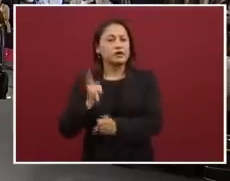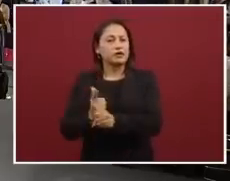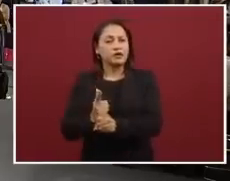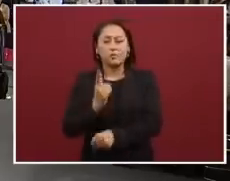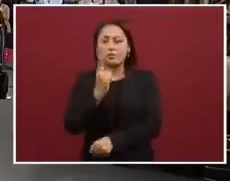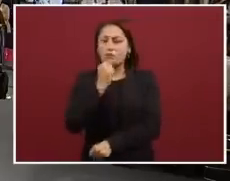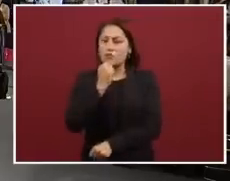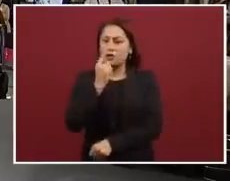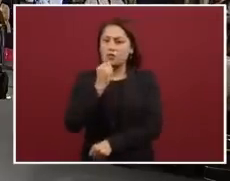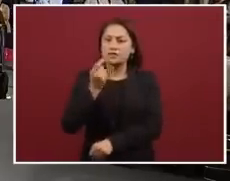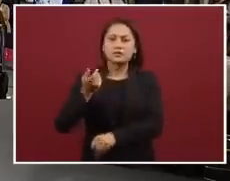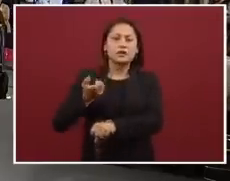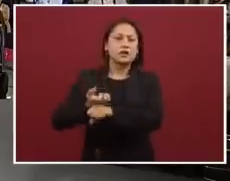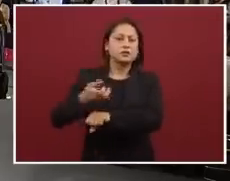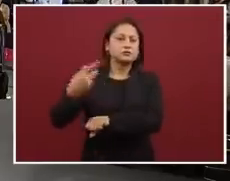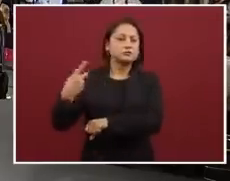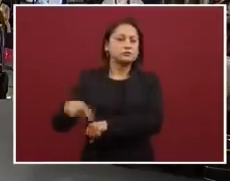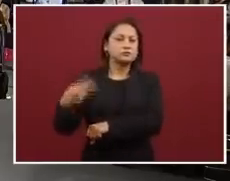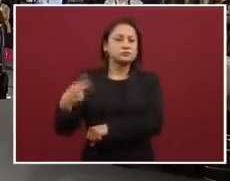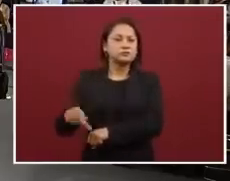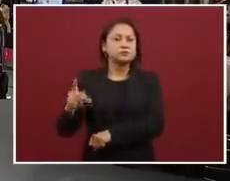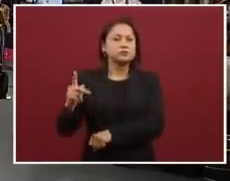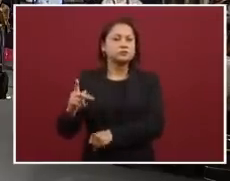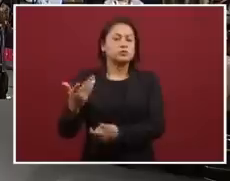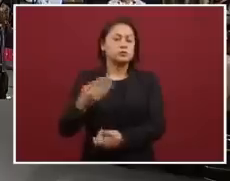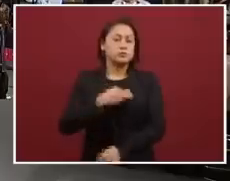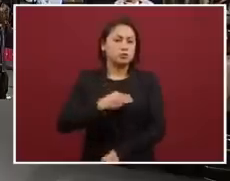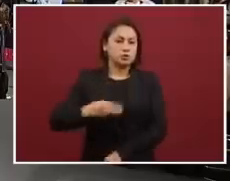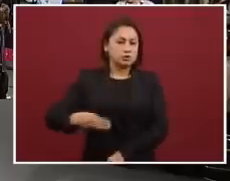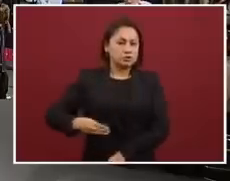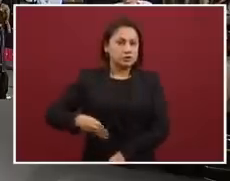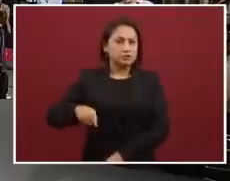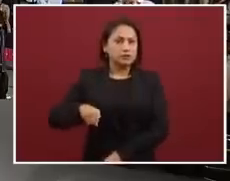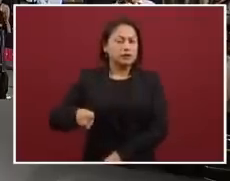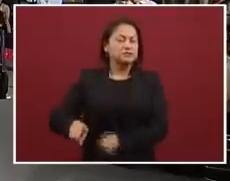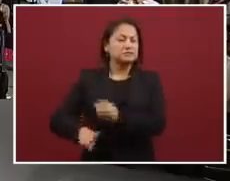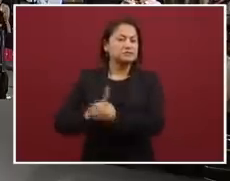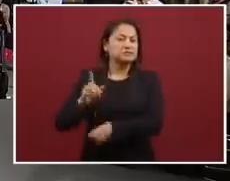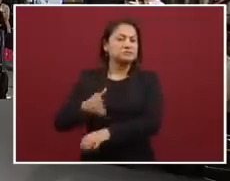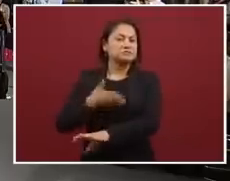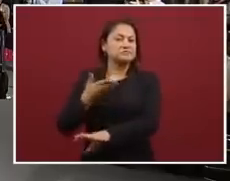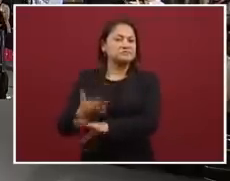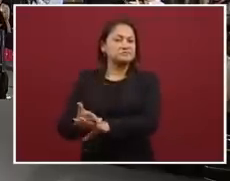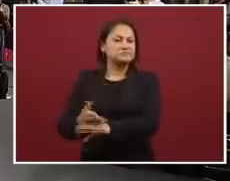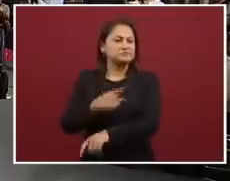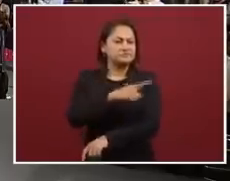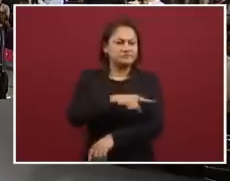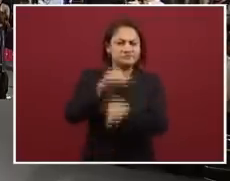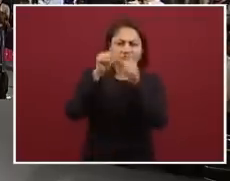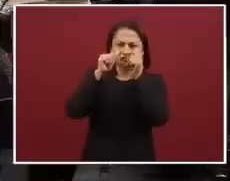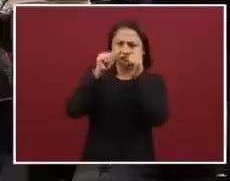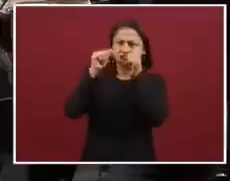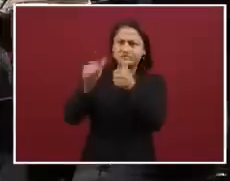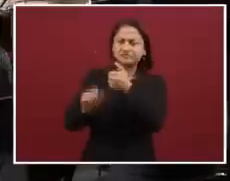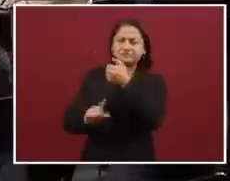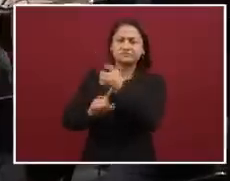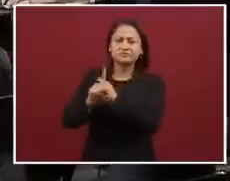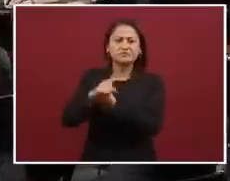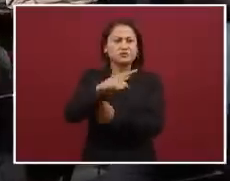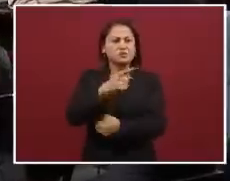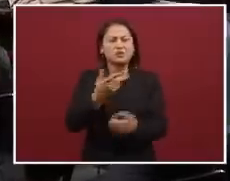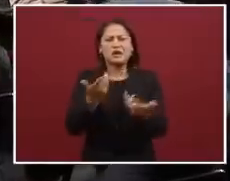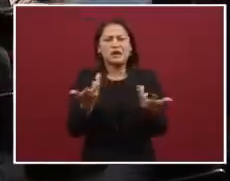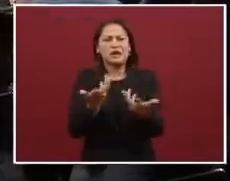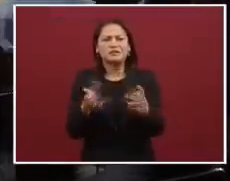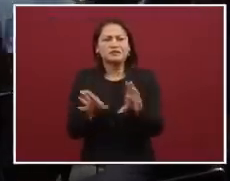municipales. Además de la Guardia Nacional, señor presidente, ¿qué medidas va a tomar la Federación para proteger la integridad de los sonorenses?